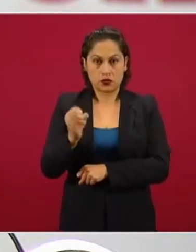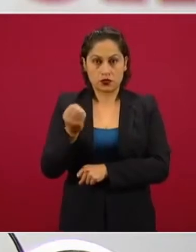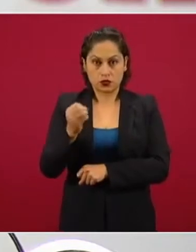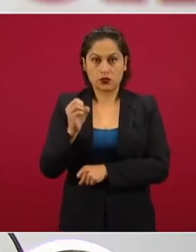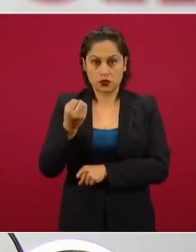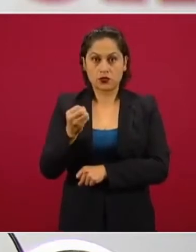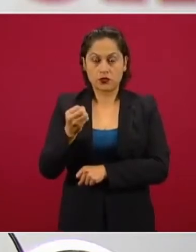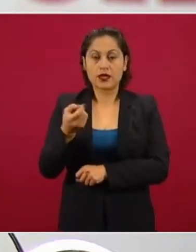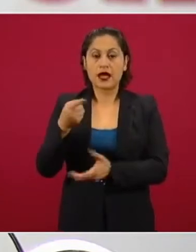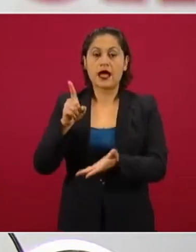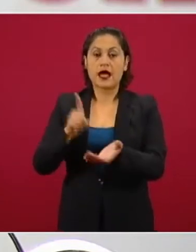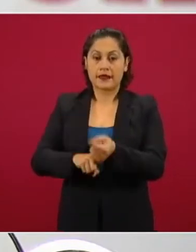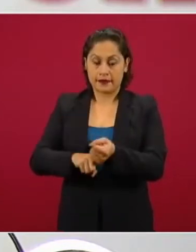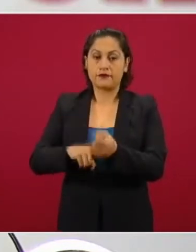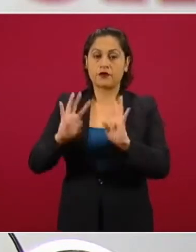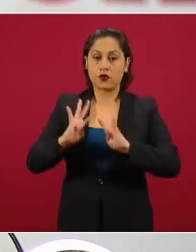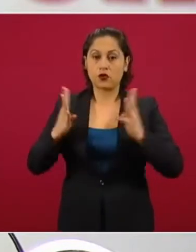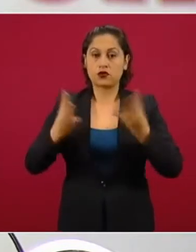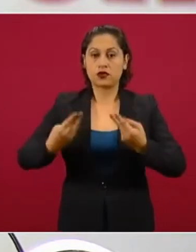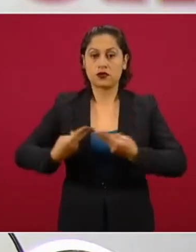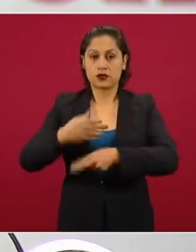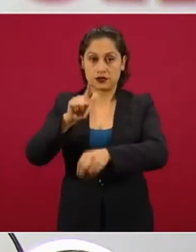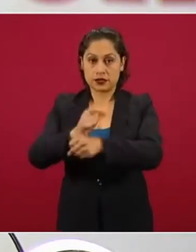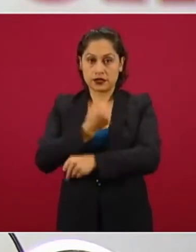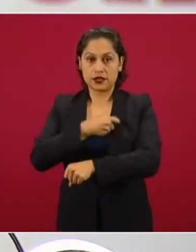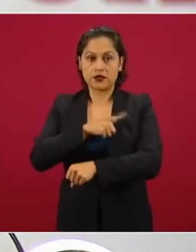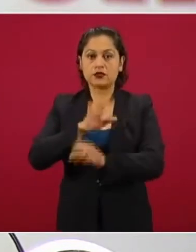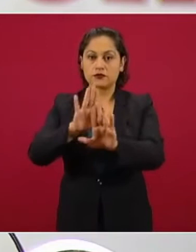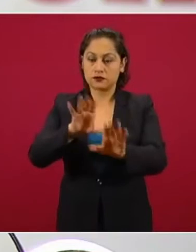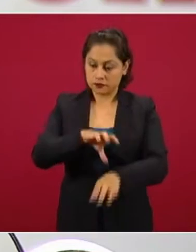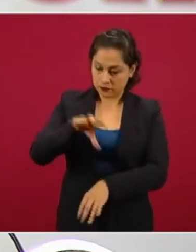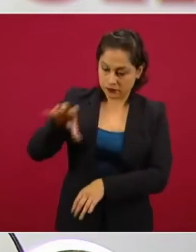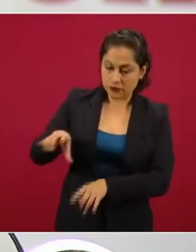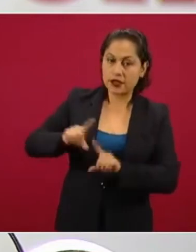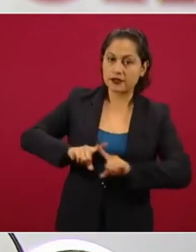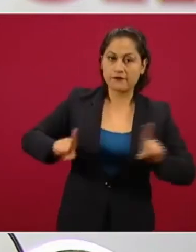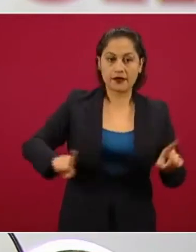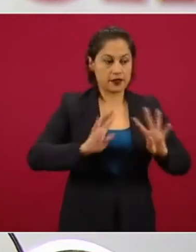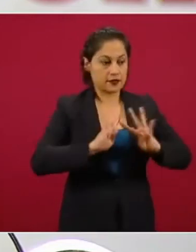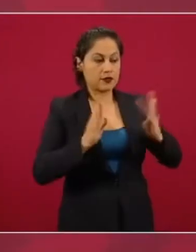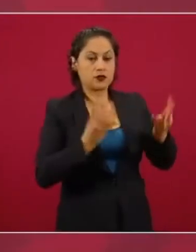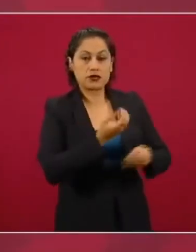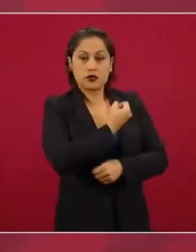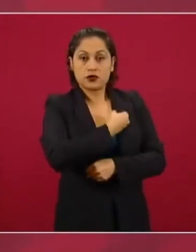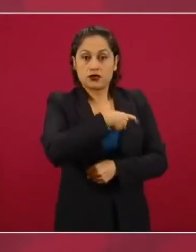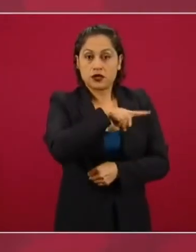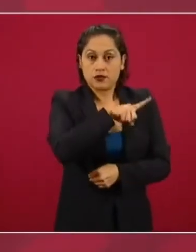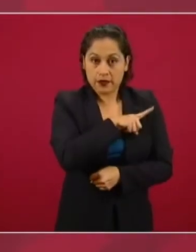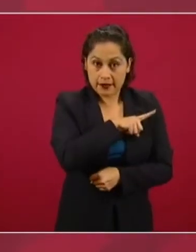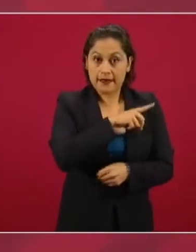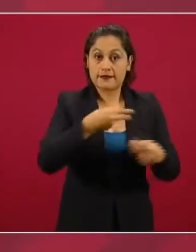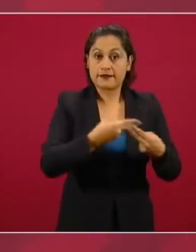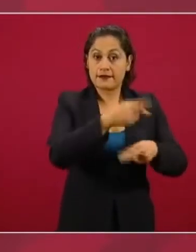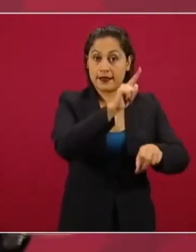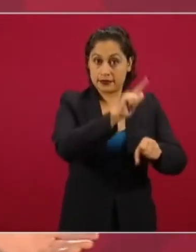seno del Consejo Nacional de Salud. No confundir el Consejo Nacional de Salud con el Consejo de Salubridad General. Ambos organismos